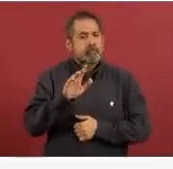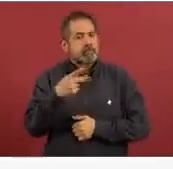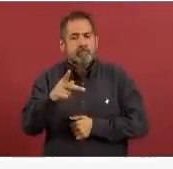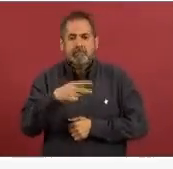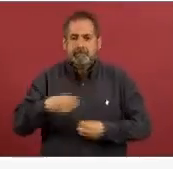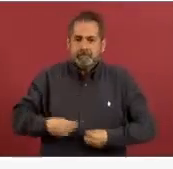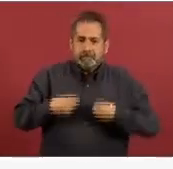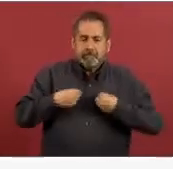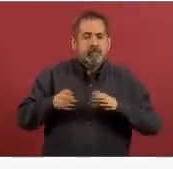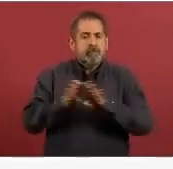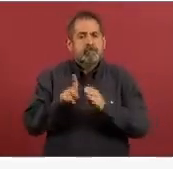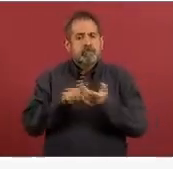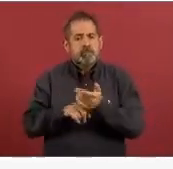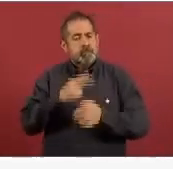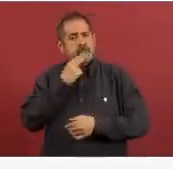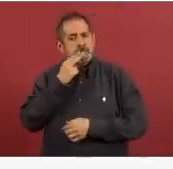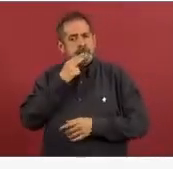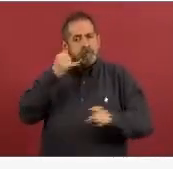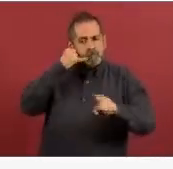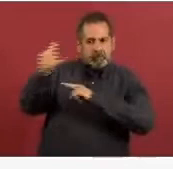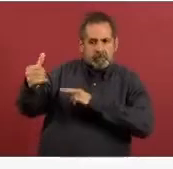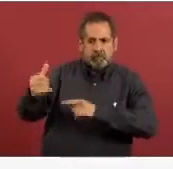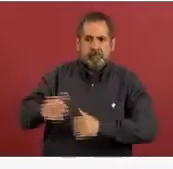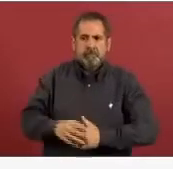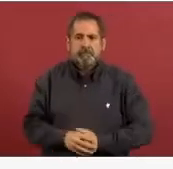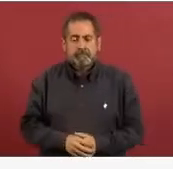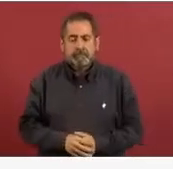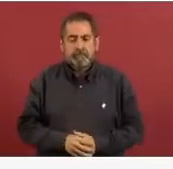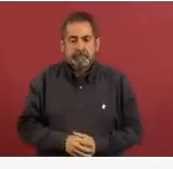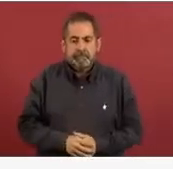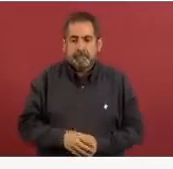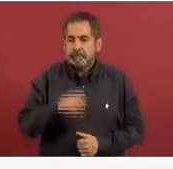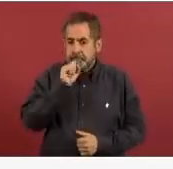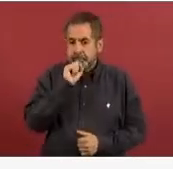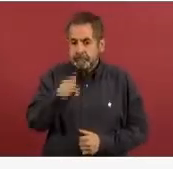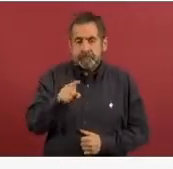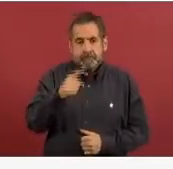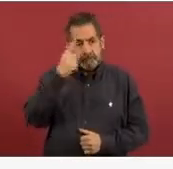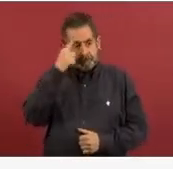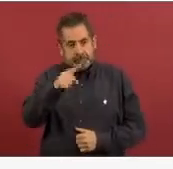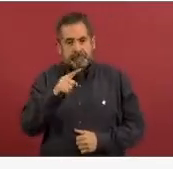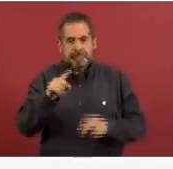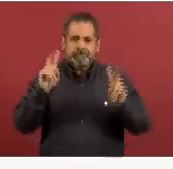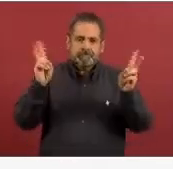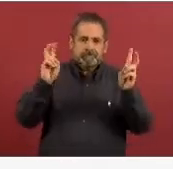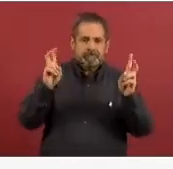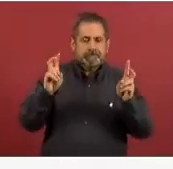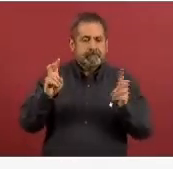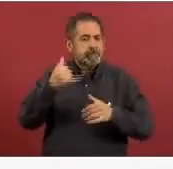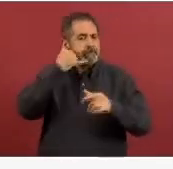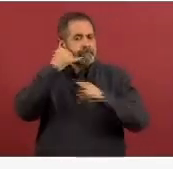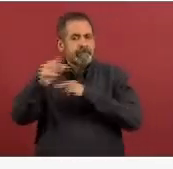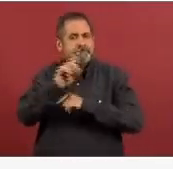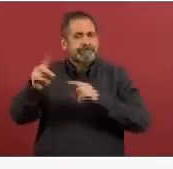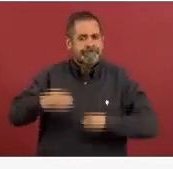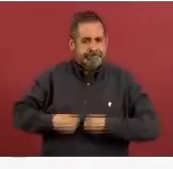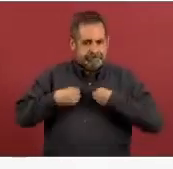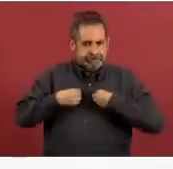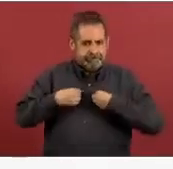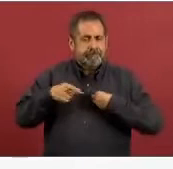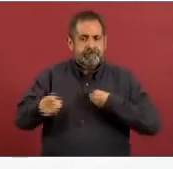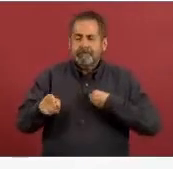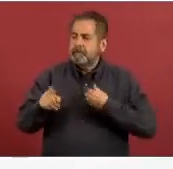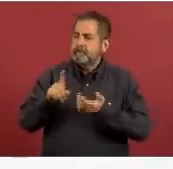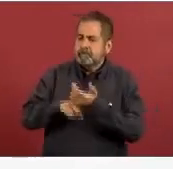tu vida, puedes usar esta línea. Tenemos también la línea de la vida, es parte de la Estrategia Nacional para